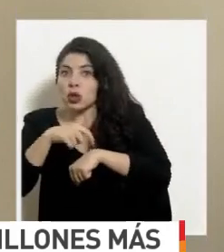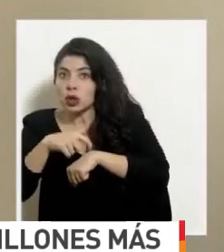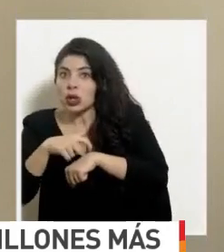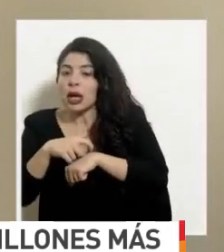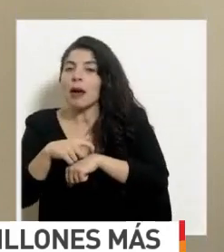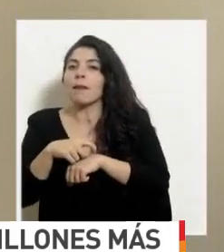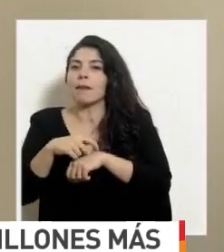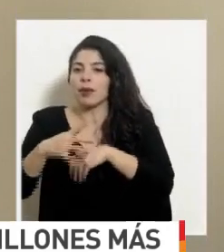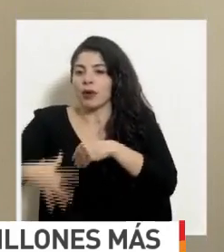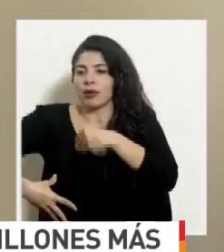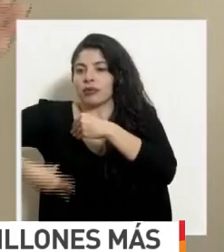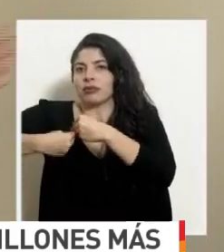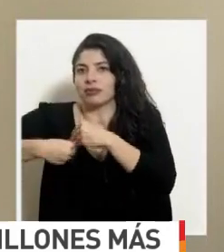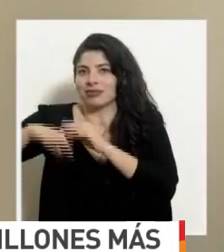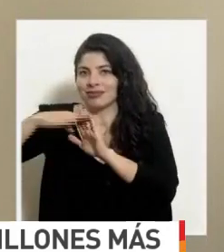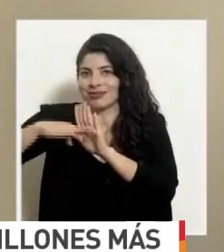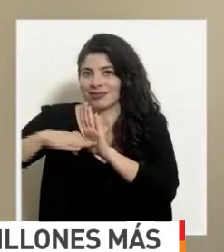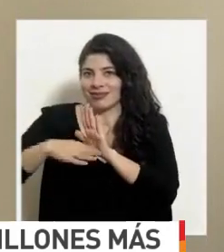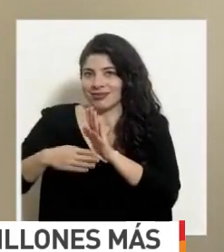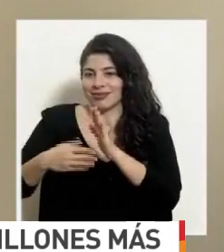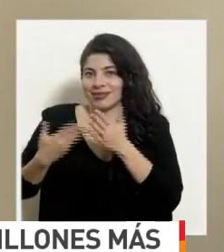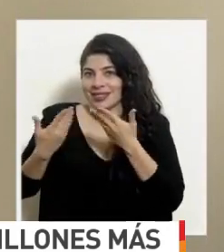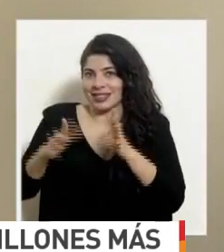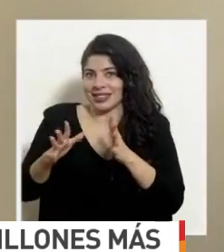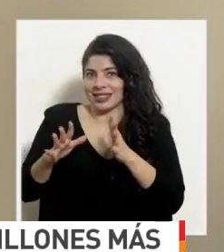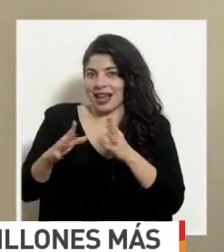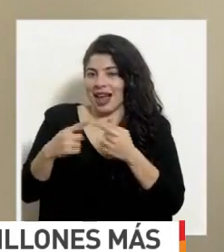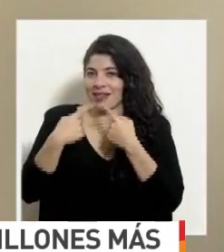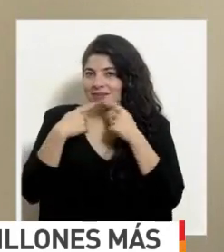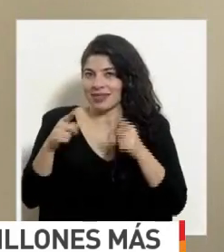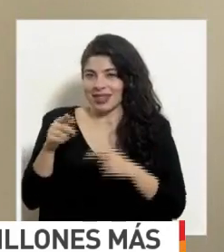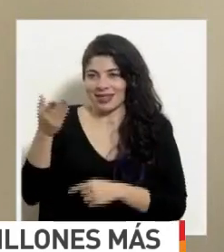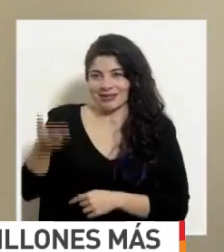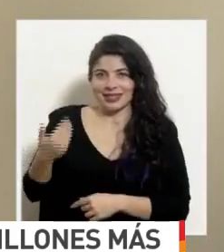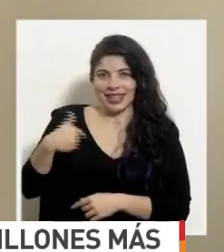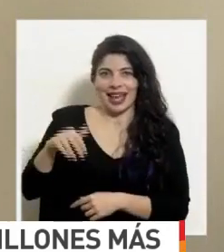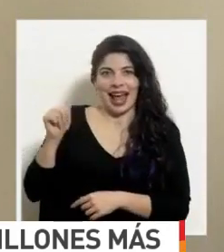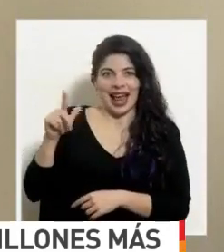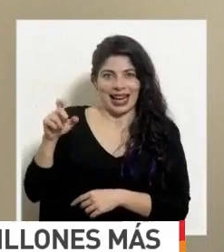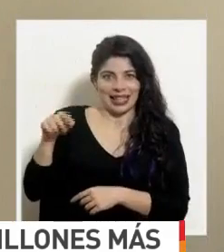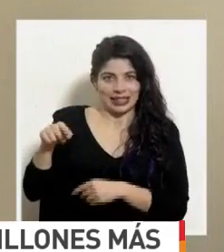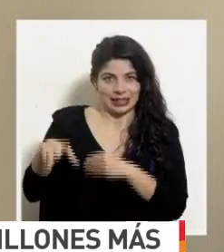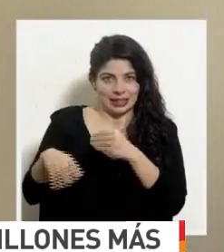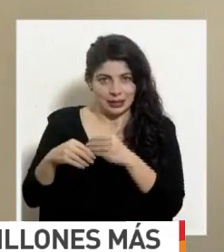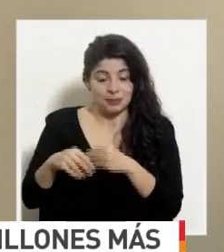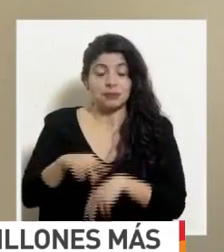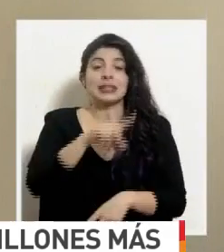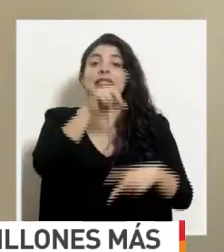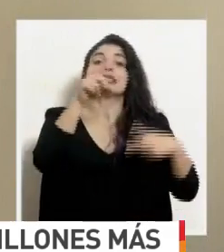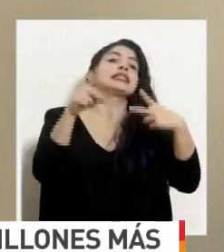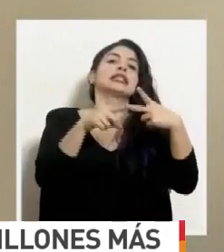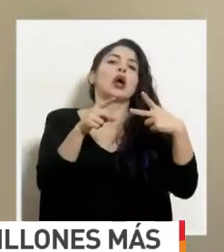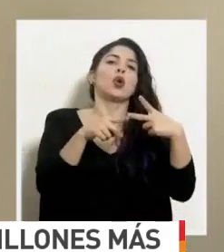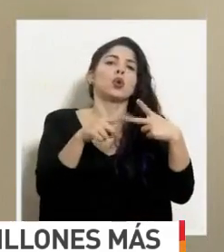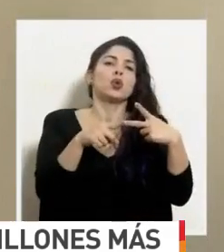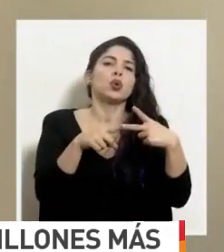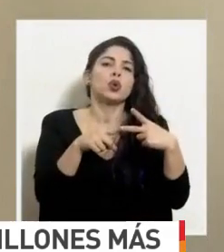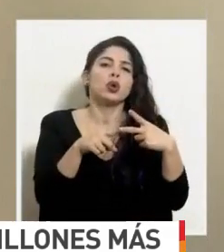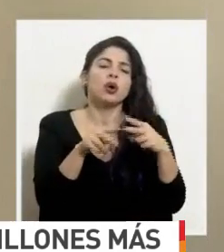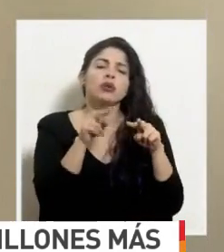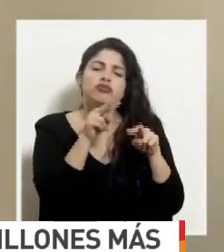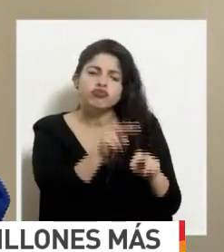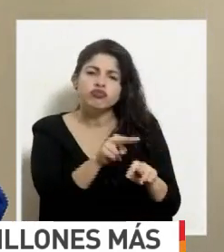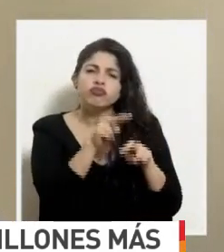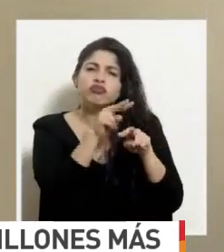medidas que fueron planteadas y presentadas por don Alex. Segundo, un seguimiento de esto